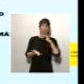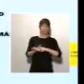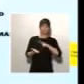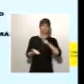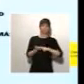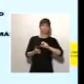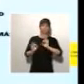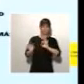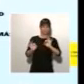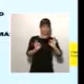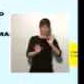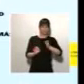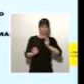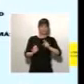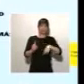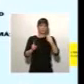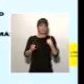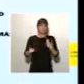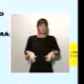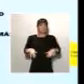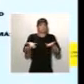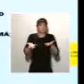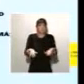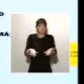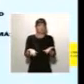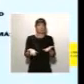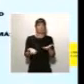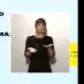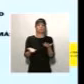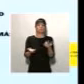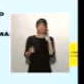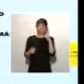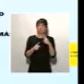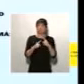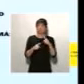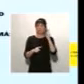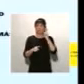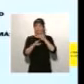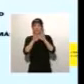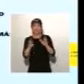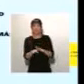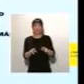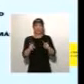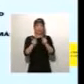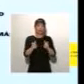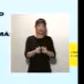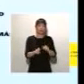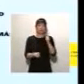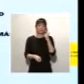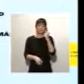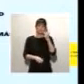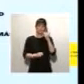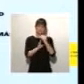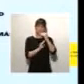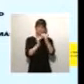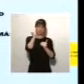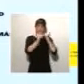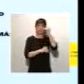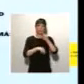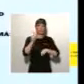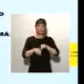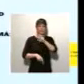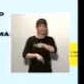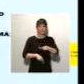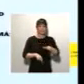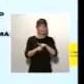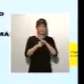para diagnosticar y realizar los análisis más sofisticados en aquellos casos más complejos.